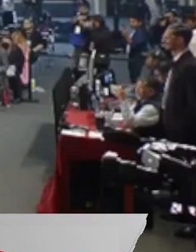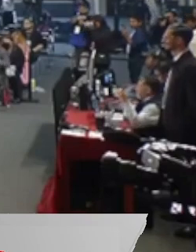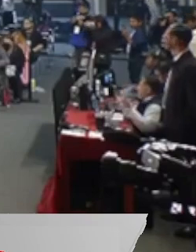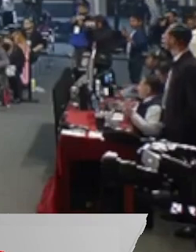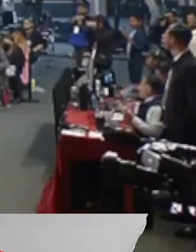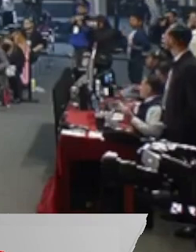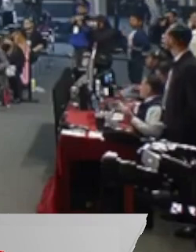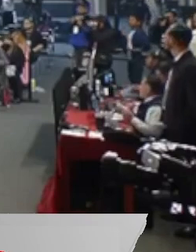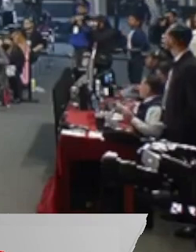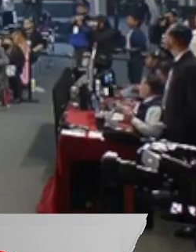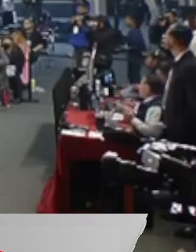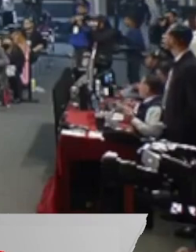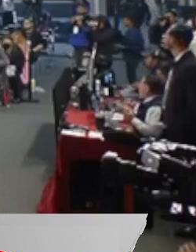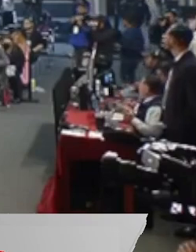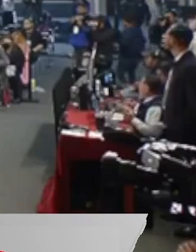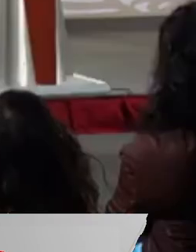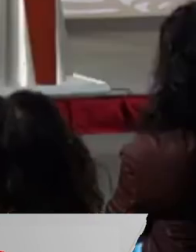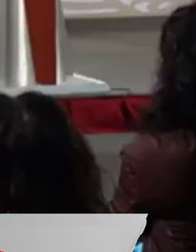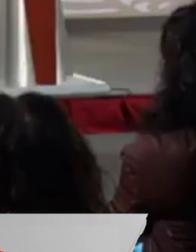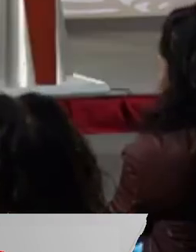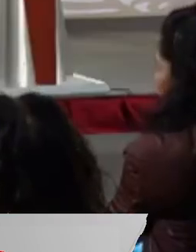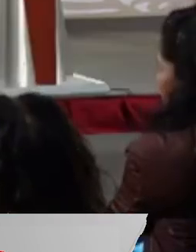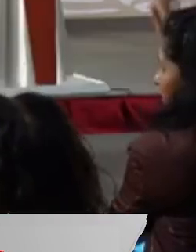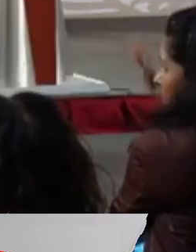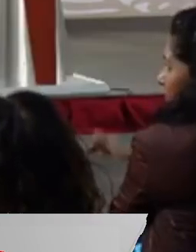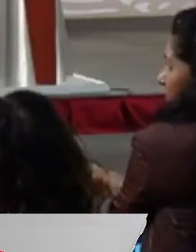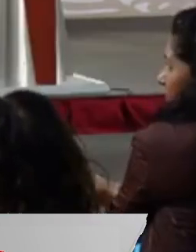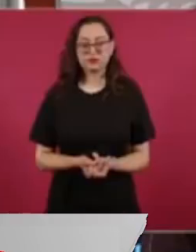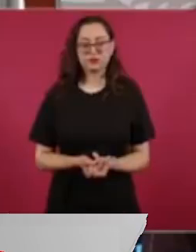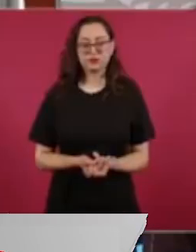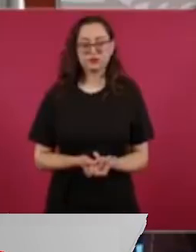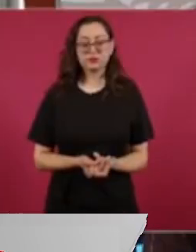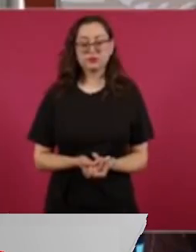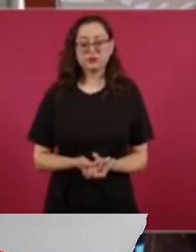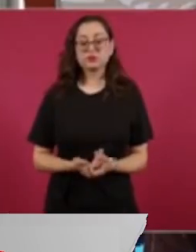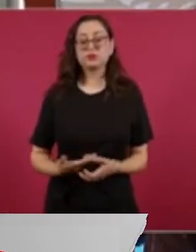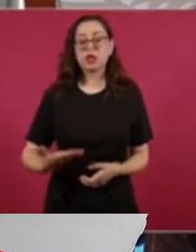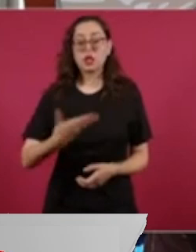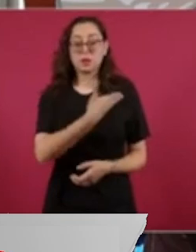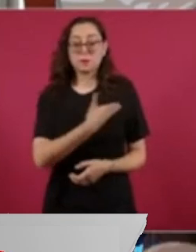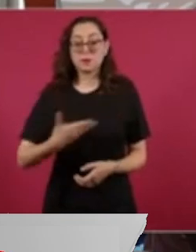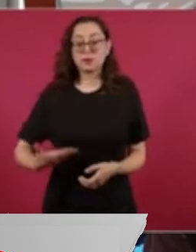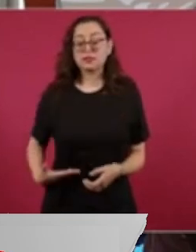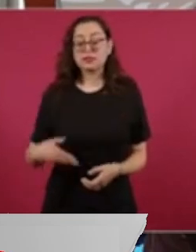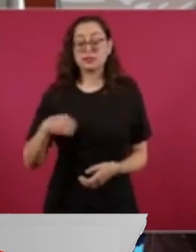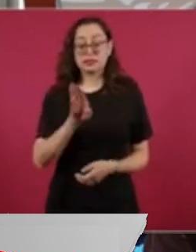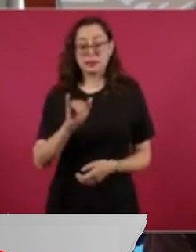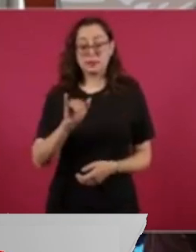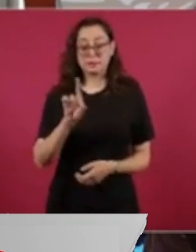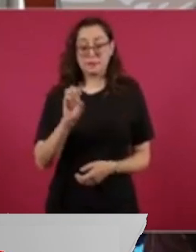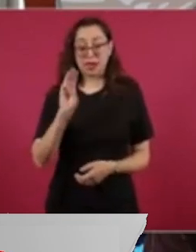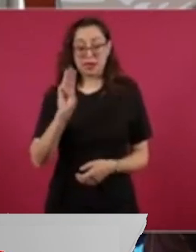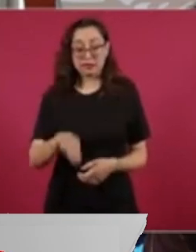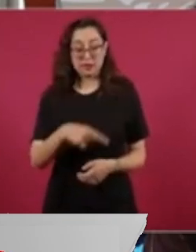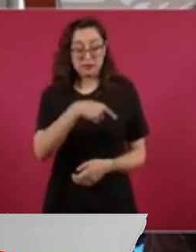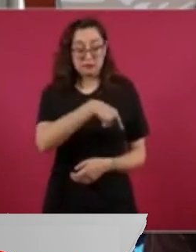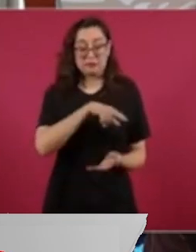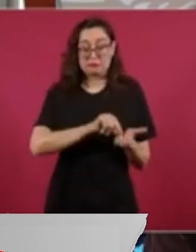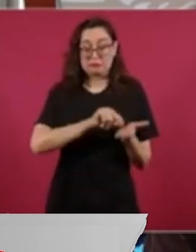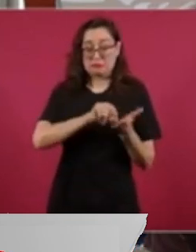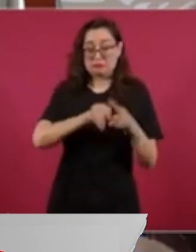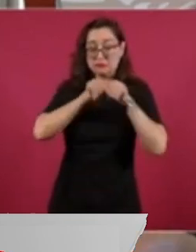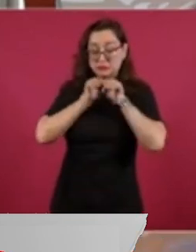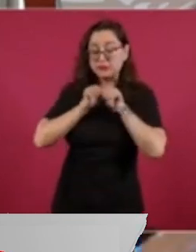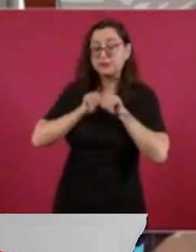Ya acaba de reaccionar el presidente Joe Biden sobre la captura del Mayo Zambada. ¿Qué dice? Dice